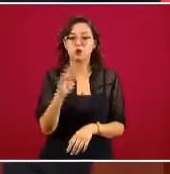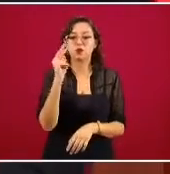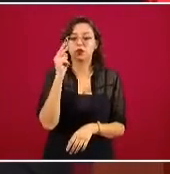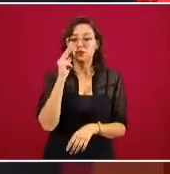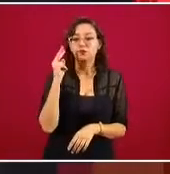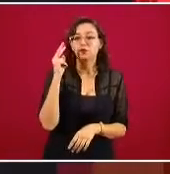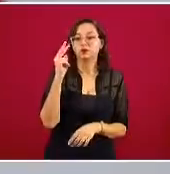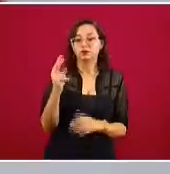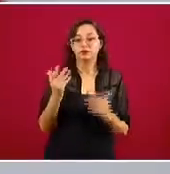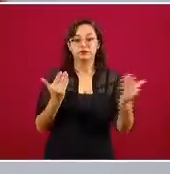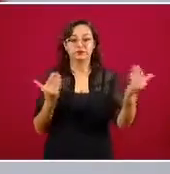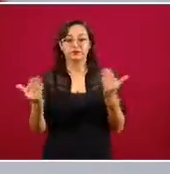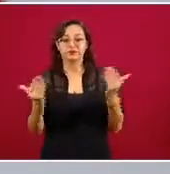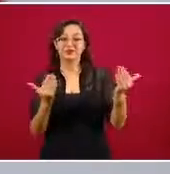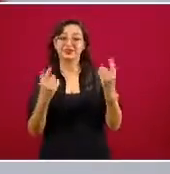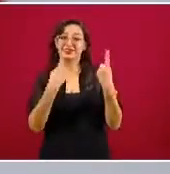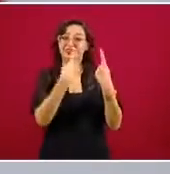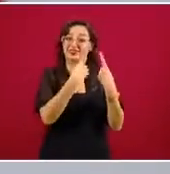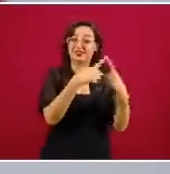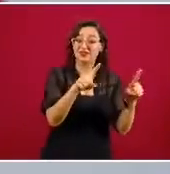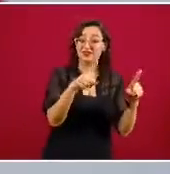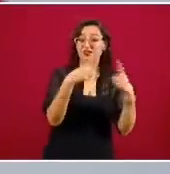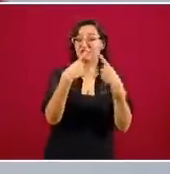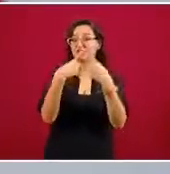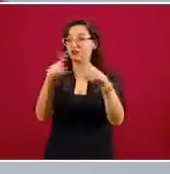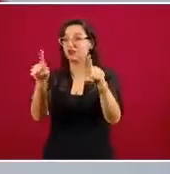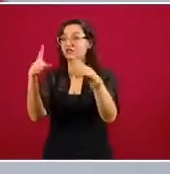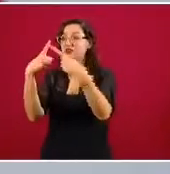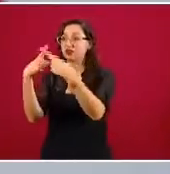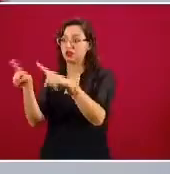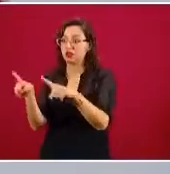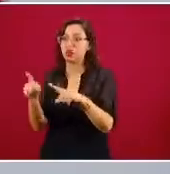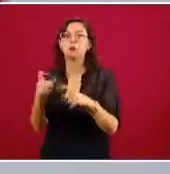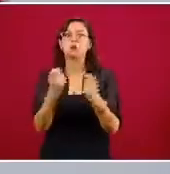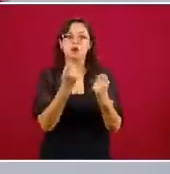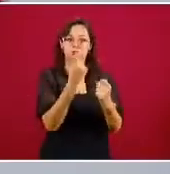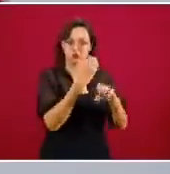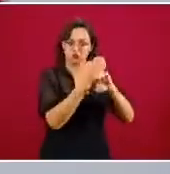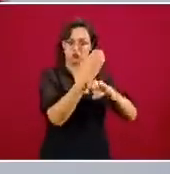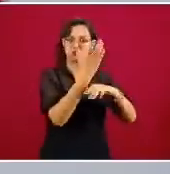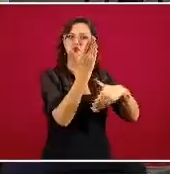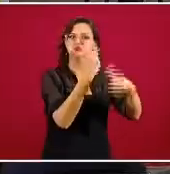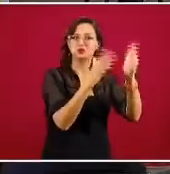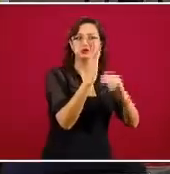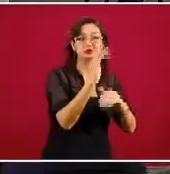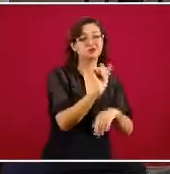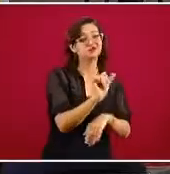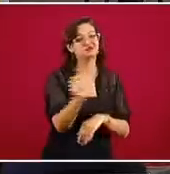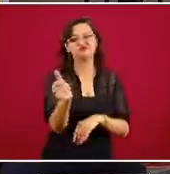importantes diferencias de las predicciones, del éxito de las medidas de mitigación.